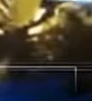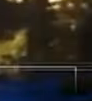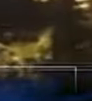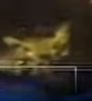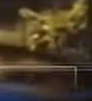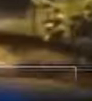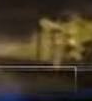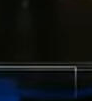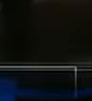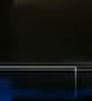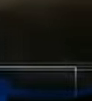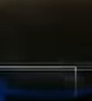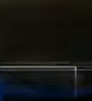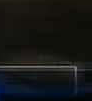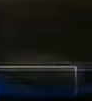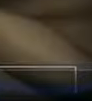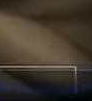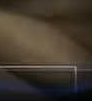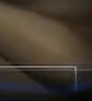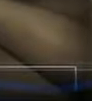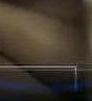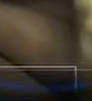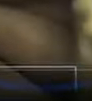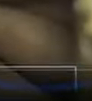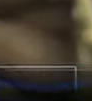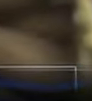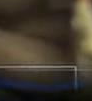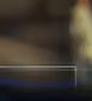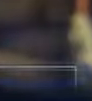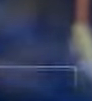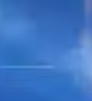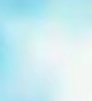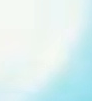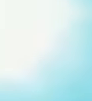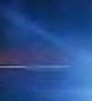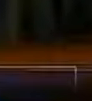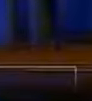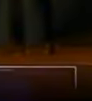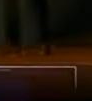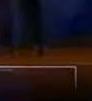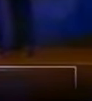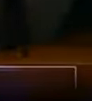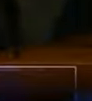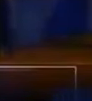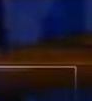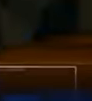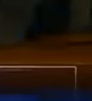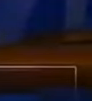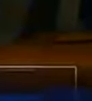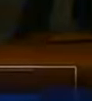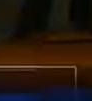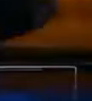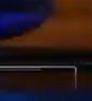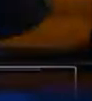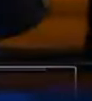operativos exitosos es el saldo de la policía judicial en este año. Y en lo